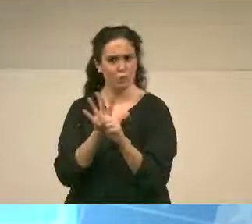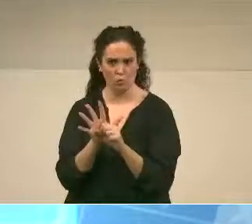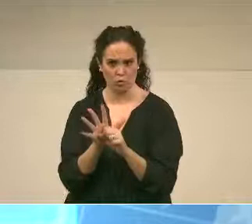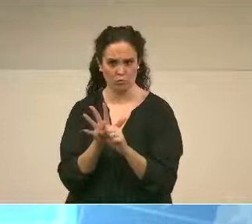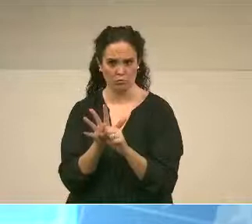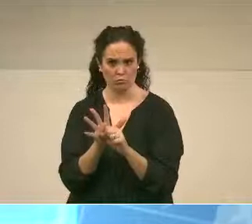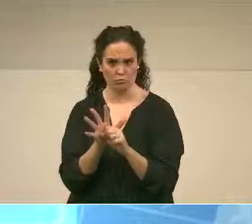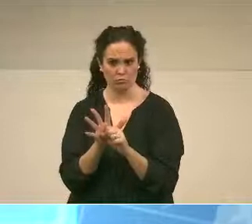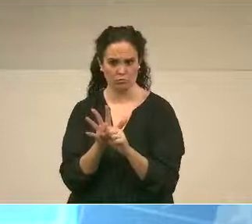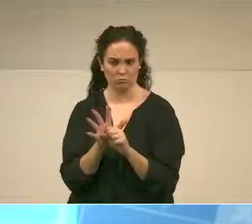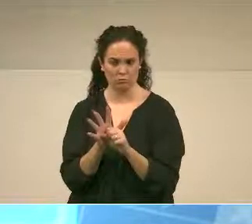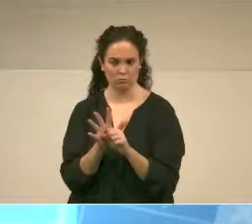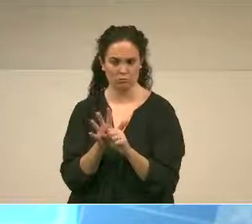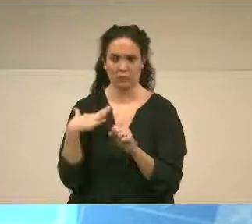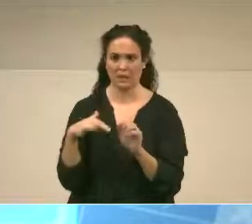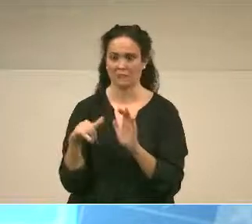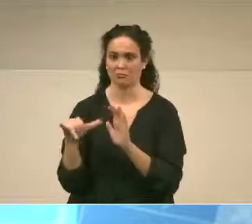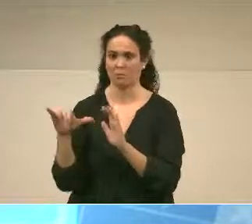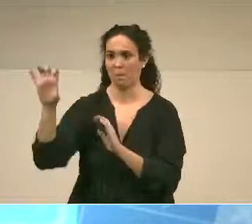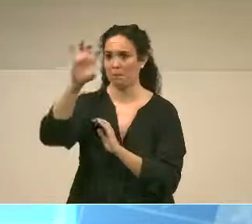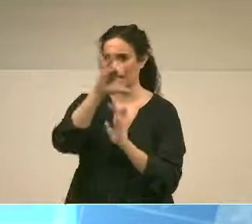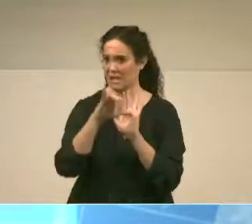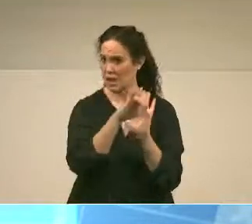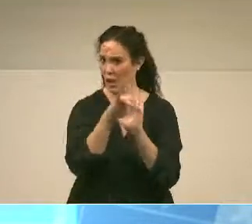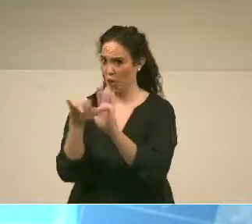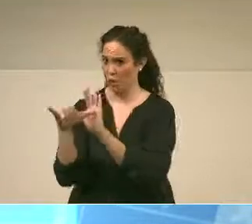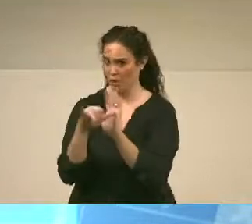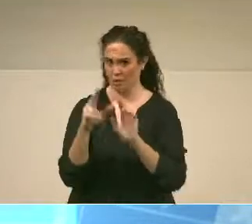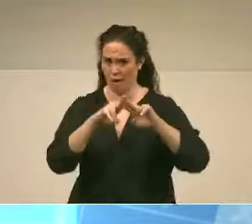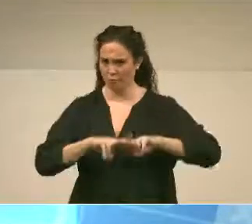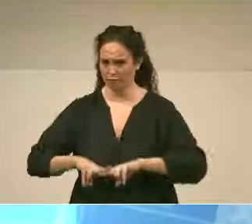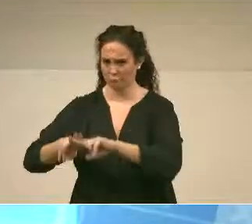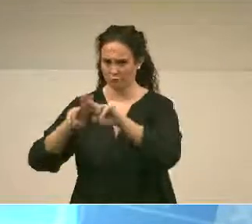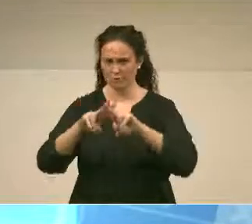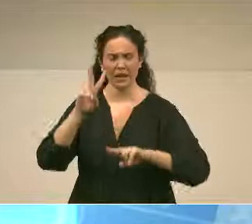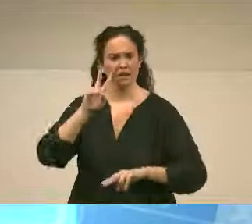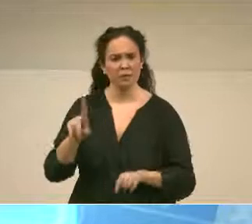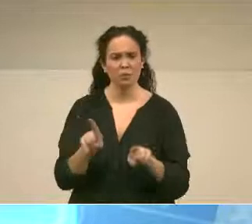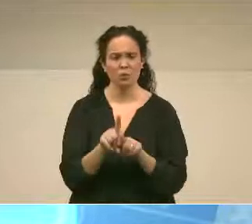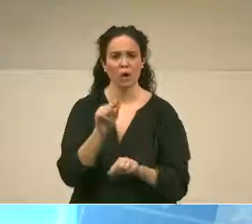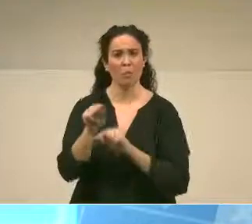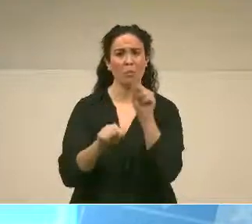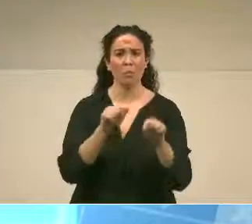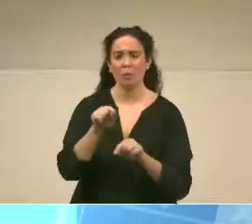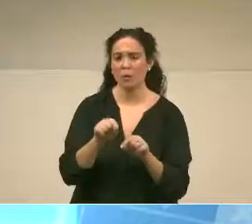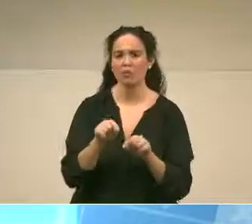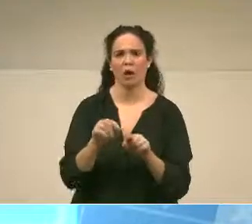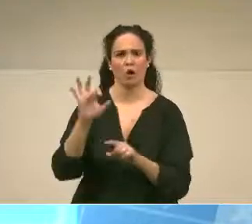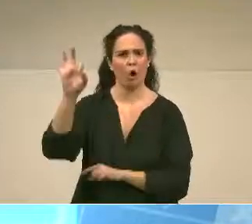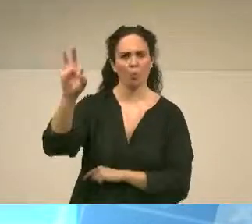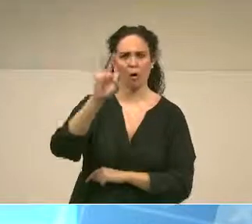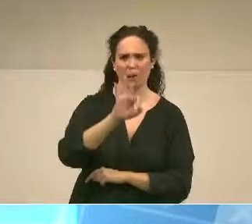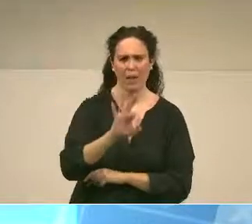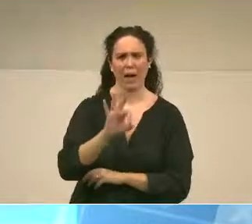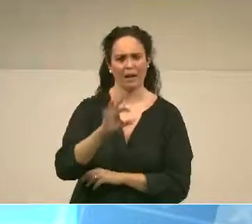nos rodean, ¿no? Y estamos viendo que la mayor parte de ellos, teniendo tasas de contagio más bajas de las que pueda tener